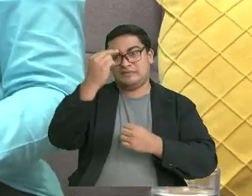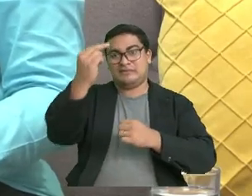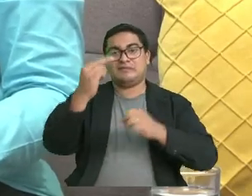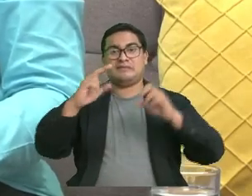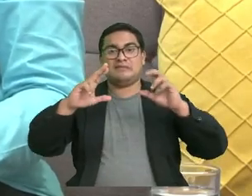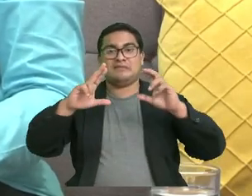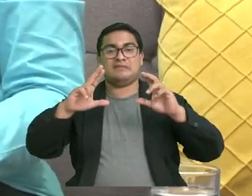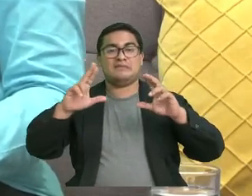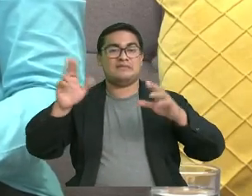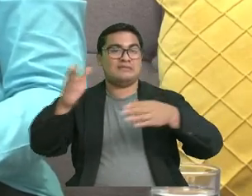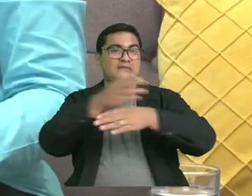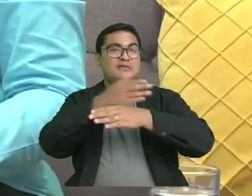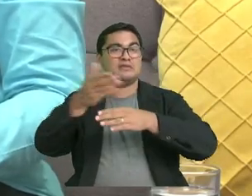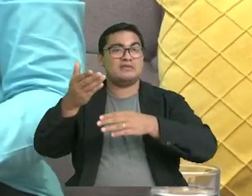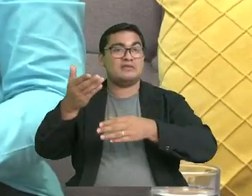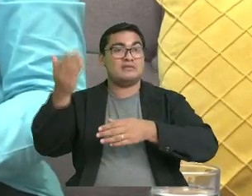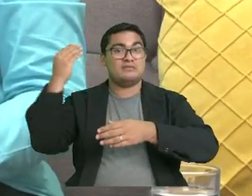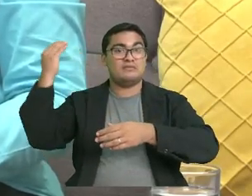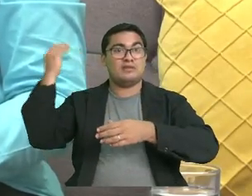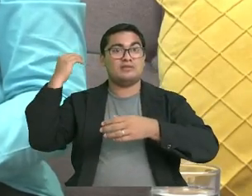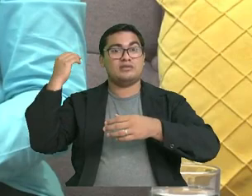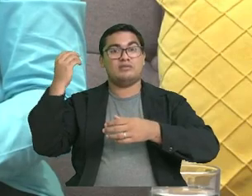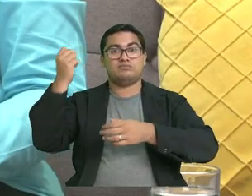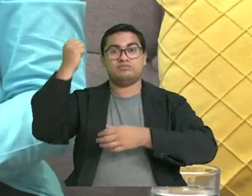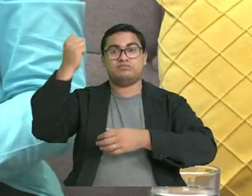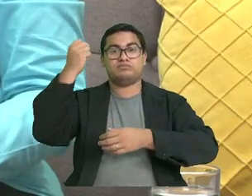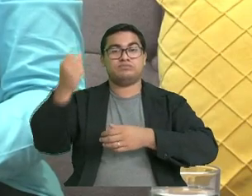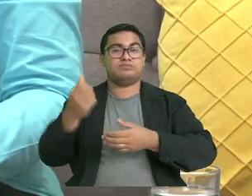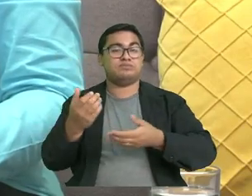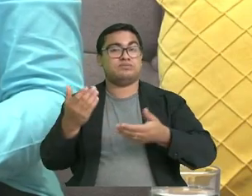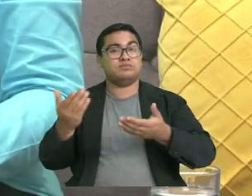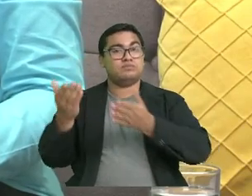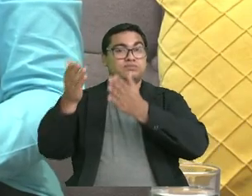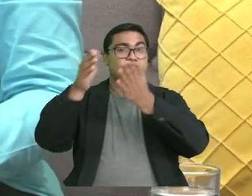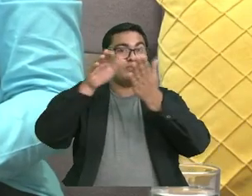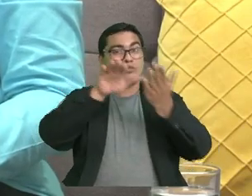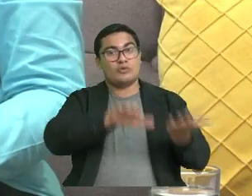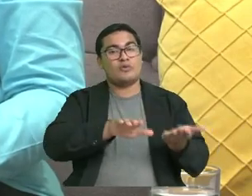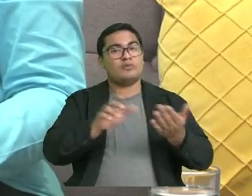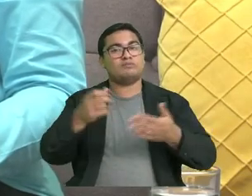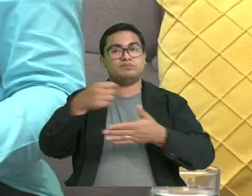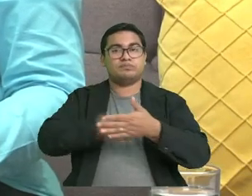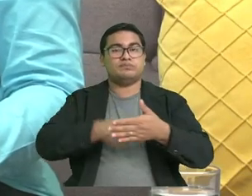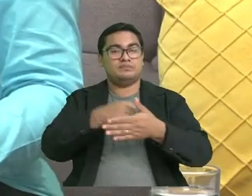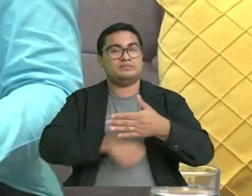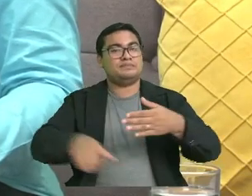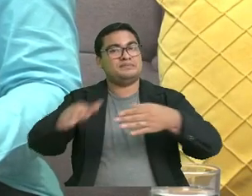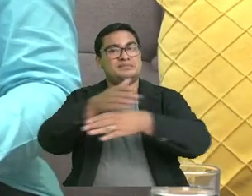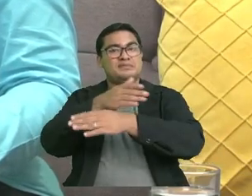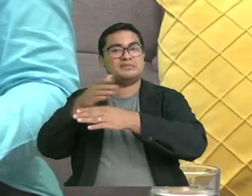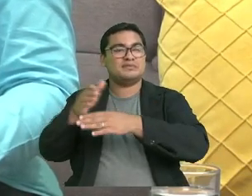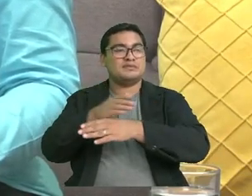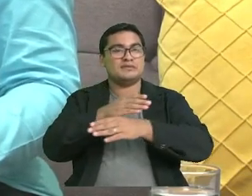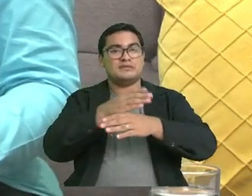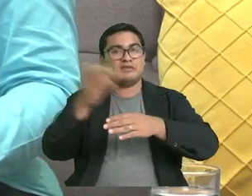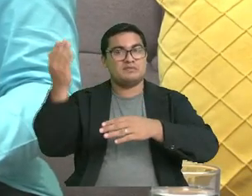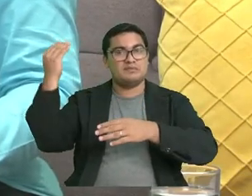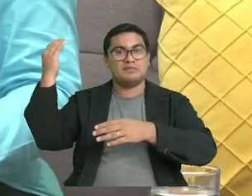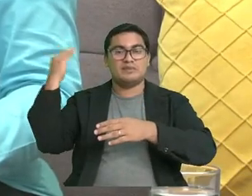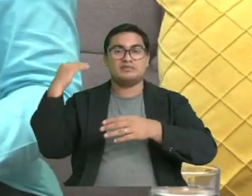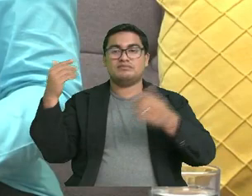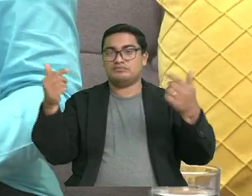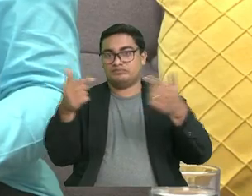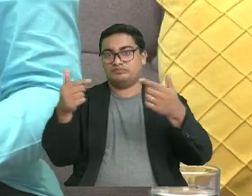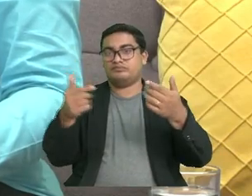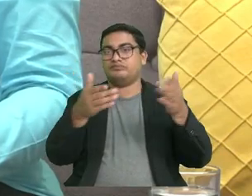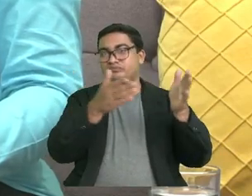a nuestros héroes, a nuestros próceres que sí, lucharon en cada una de estas batallas históricas que